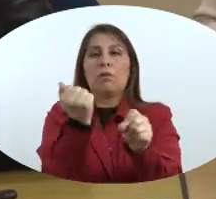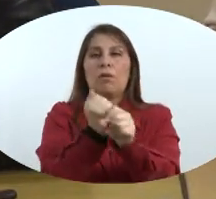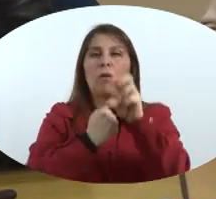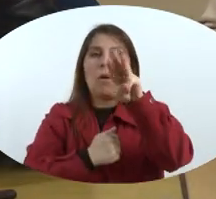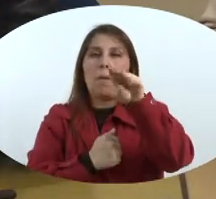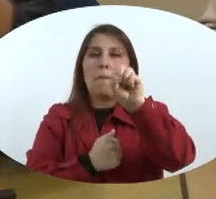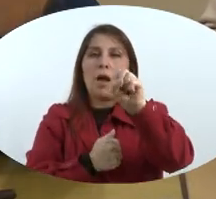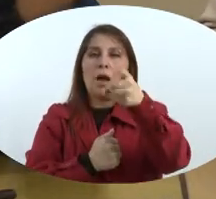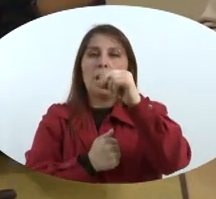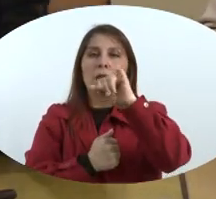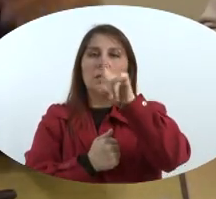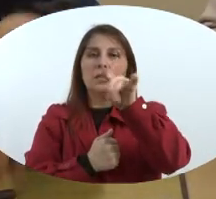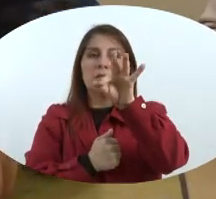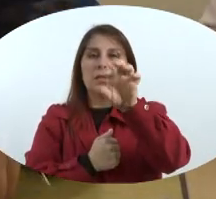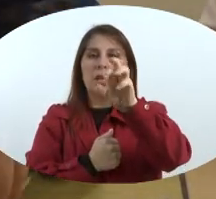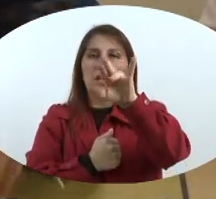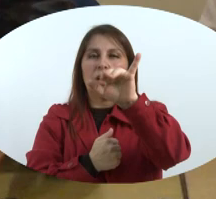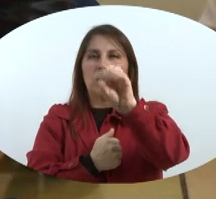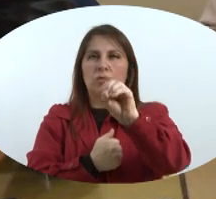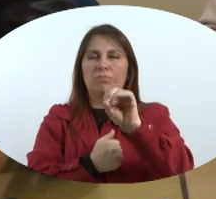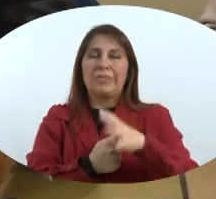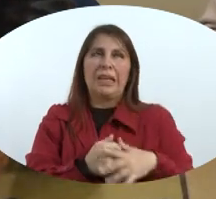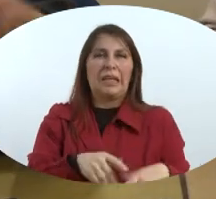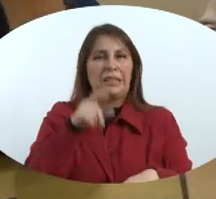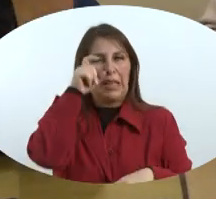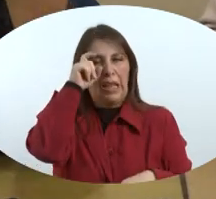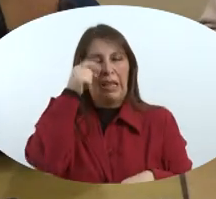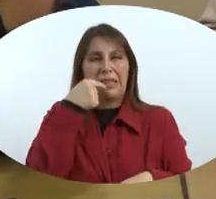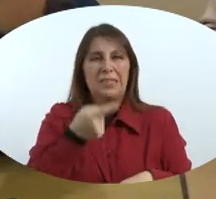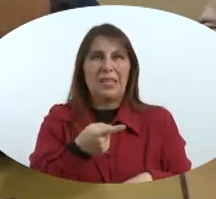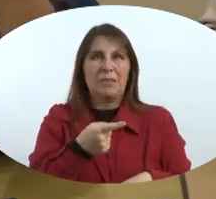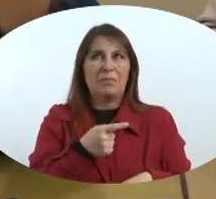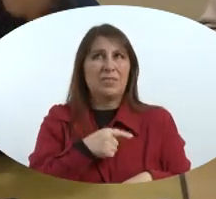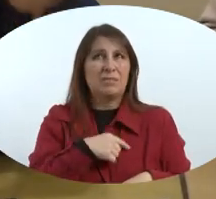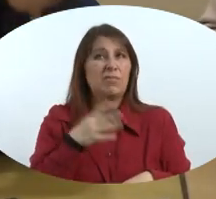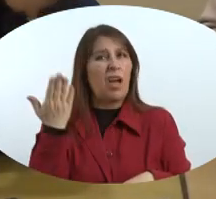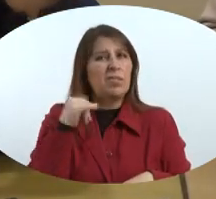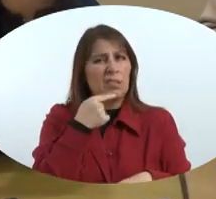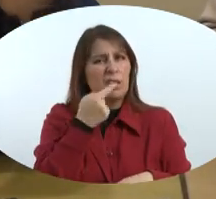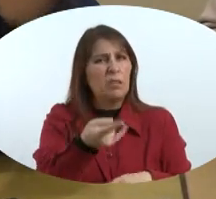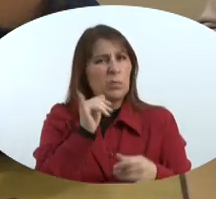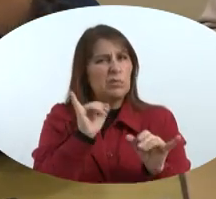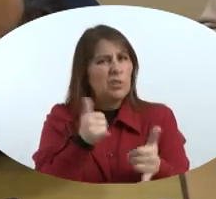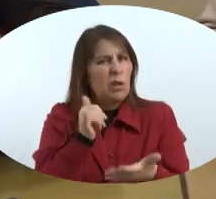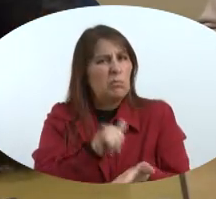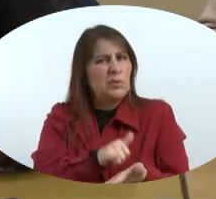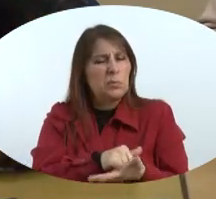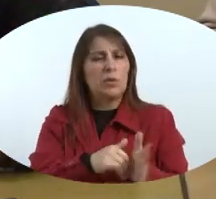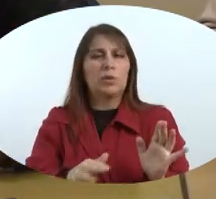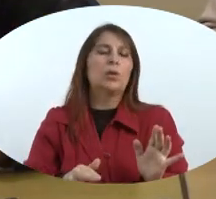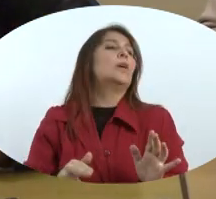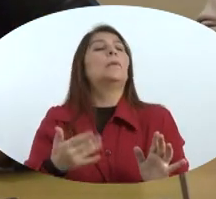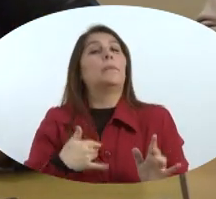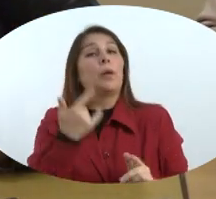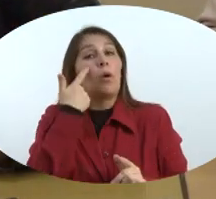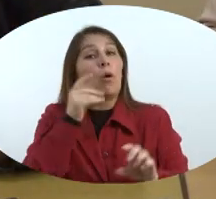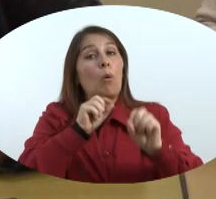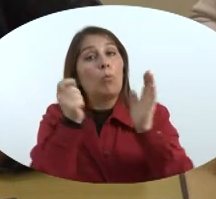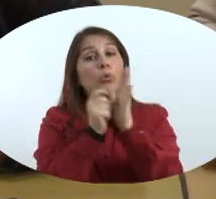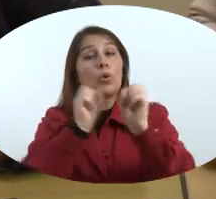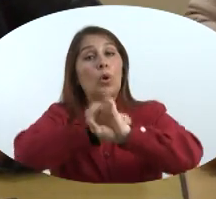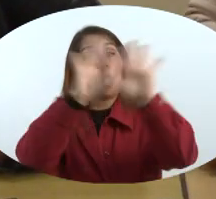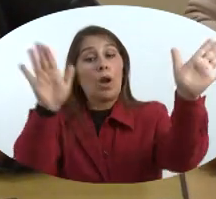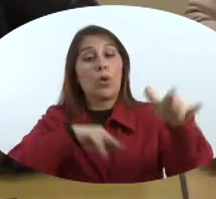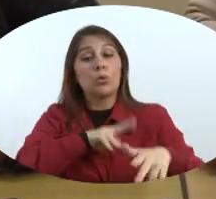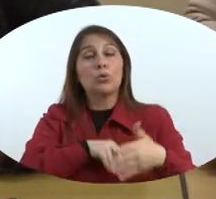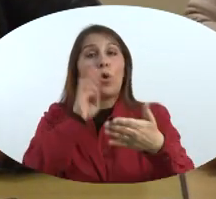como re andar un poco también en lo que hemos venido diciendo pero que quede pues el mensaje claro y es que nosotros como educadora ven en